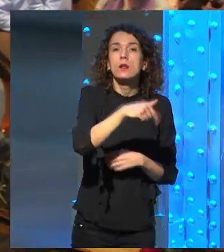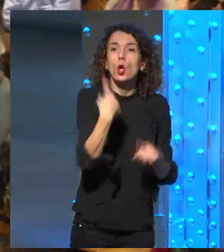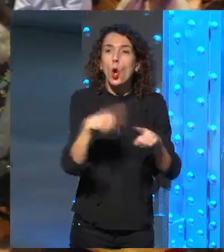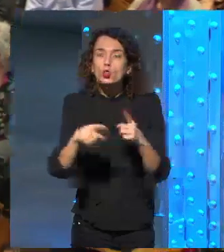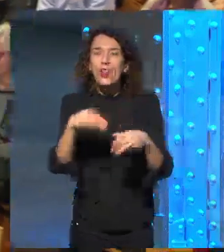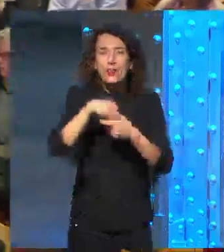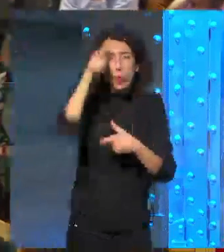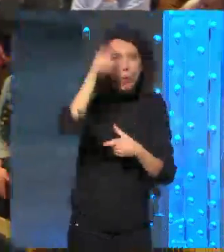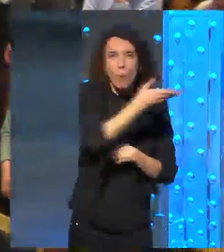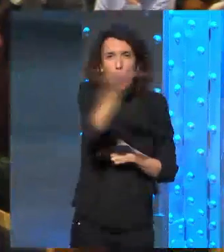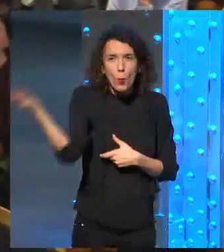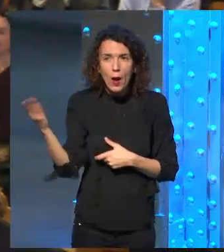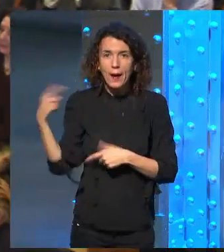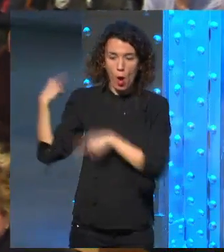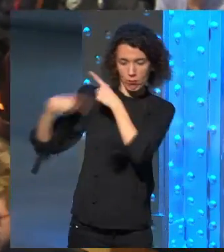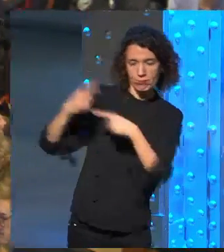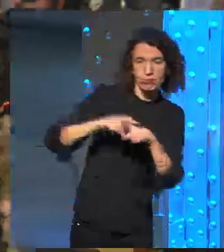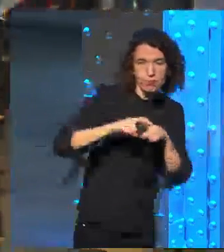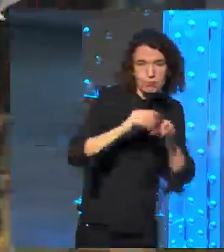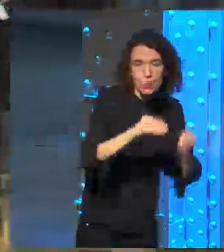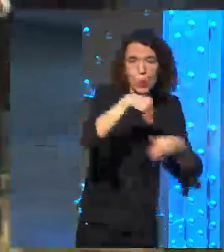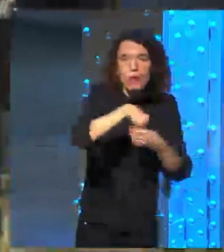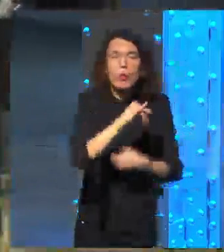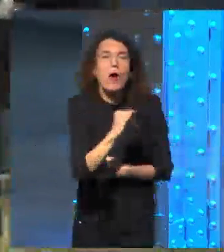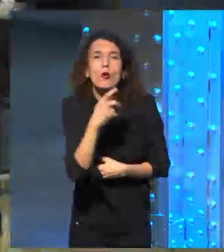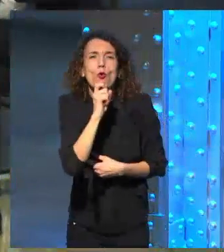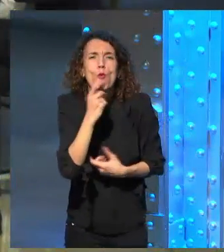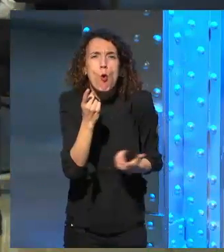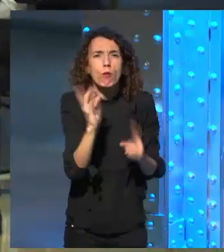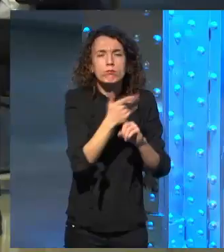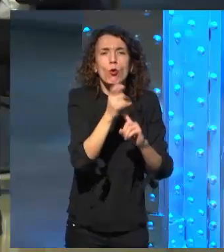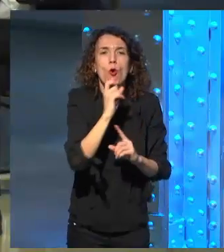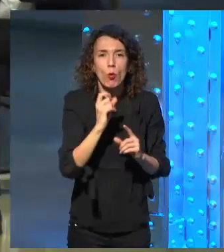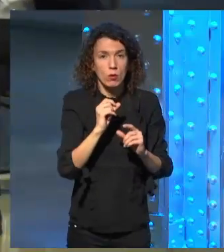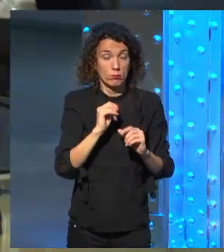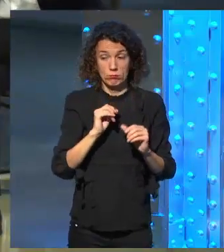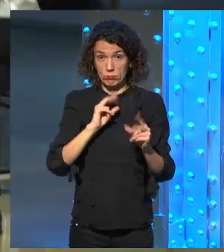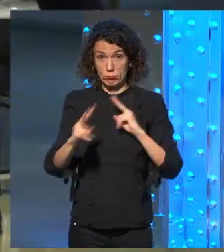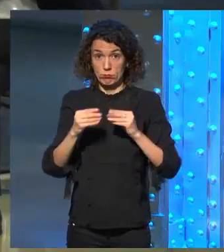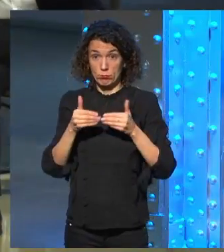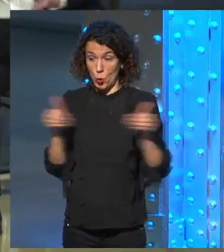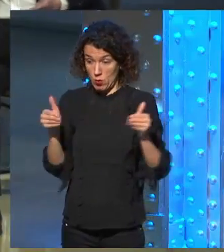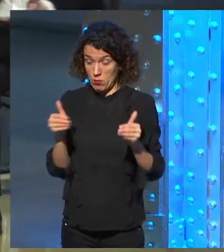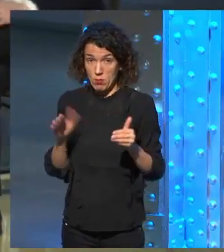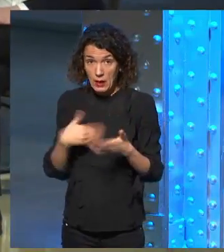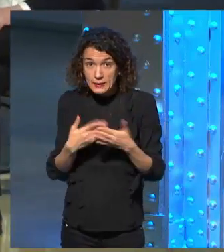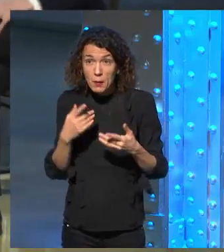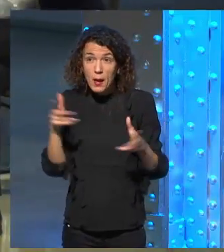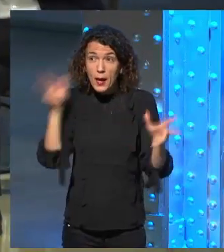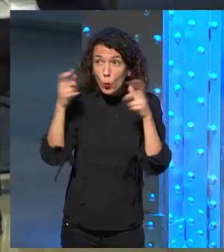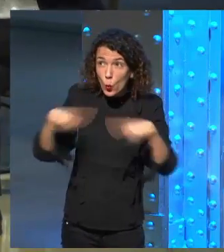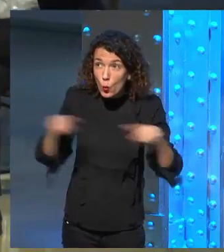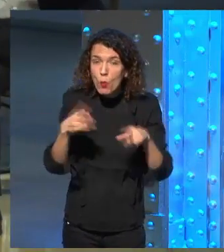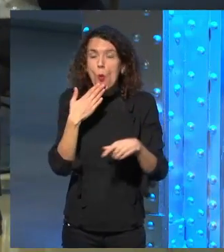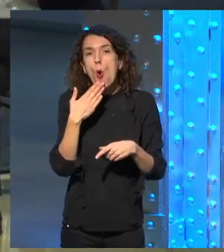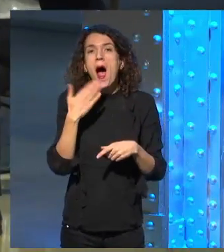elementos populares, los elementos de origen popular? Yo diría que casi desde el principio, a saber si esa melodía que estamos escuchando es un